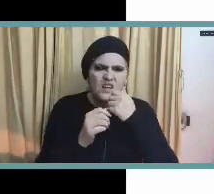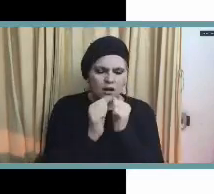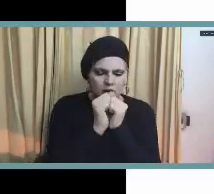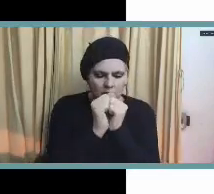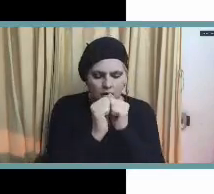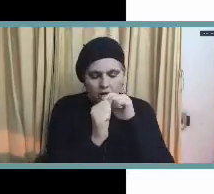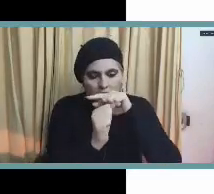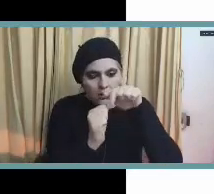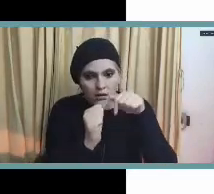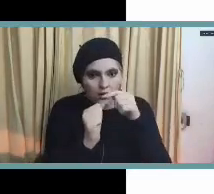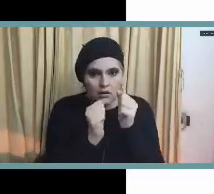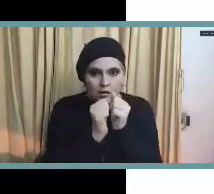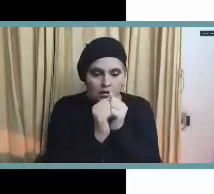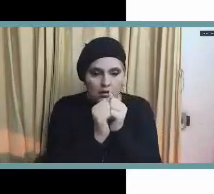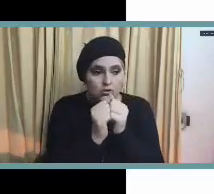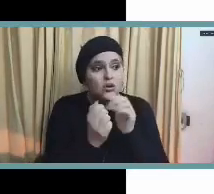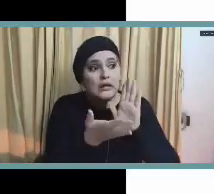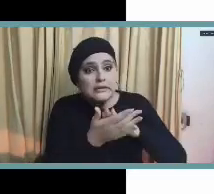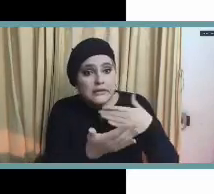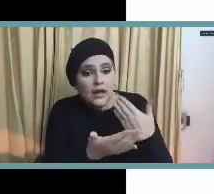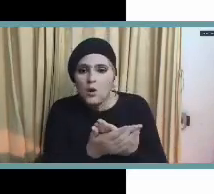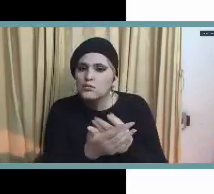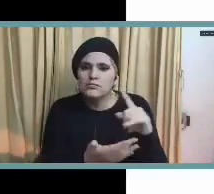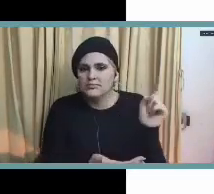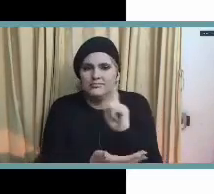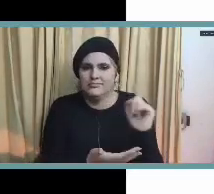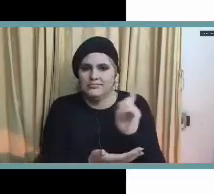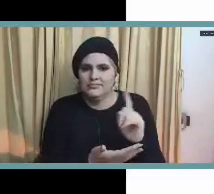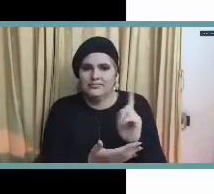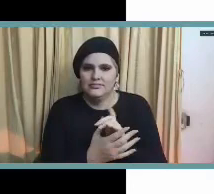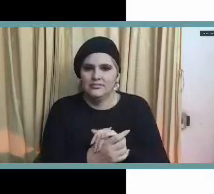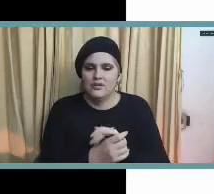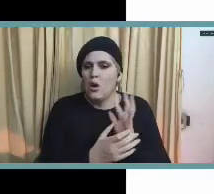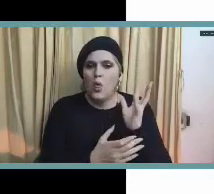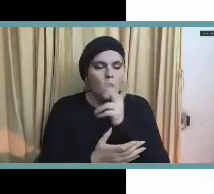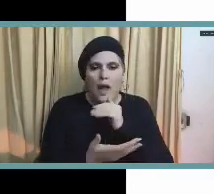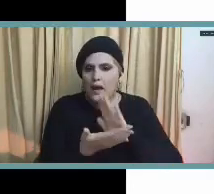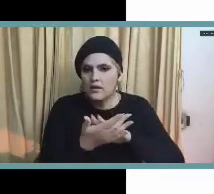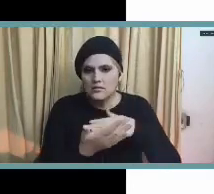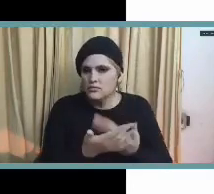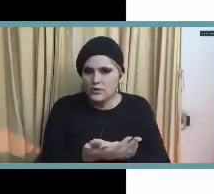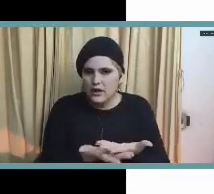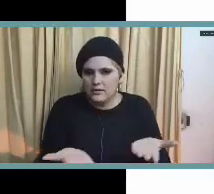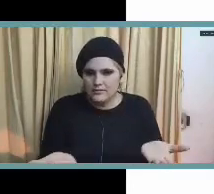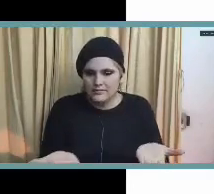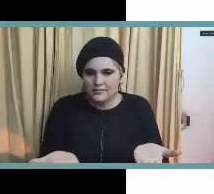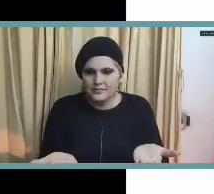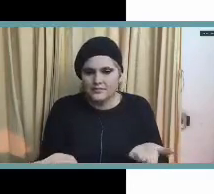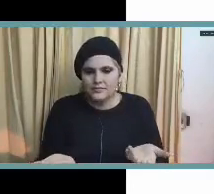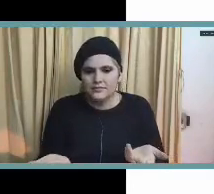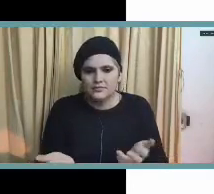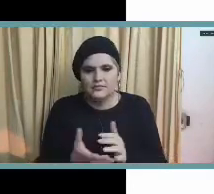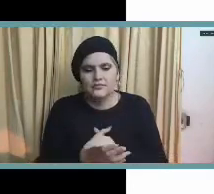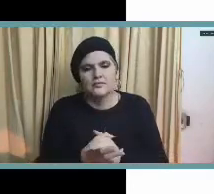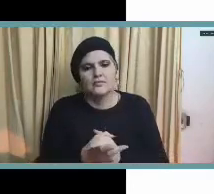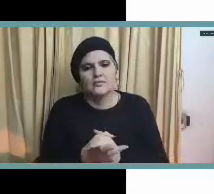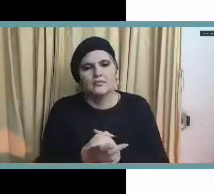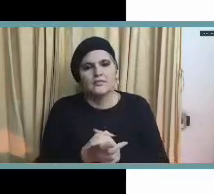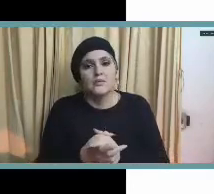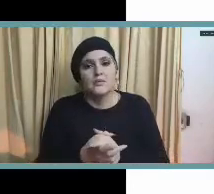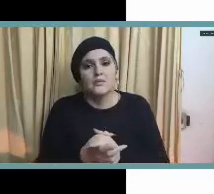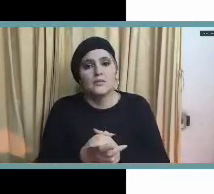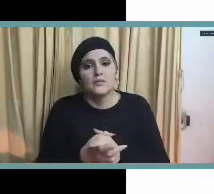cura. Es una condición que de vida y de orgullo de la condición por